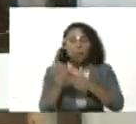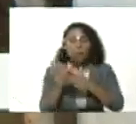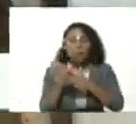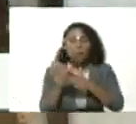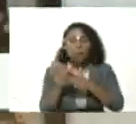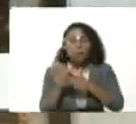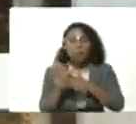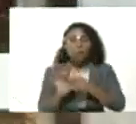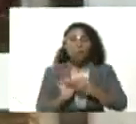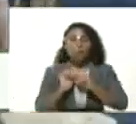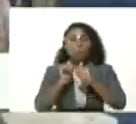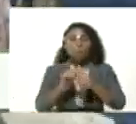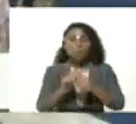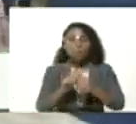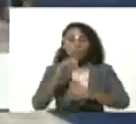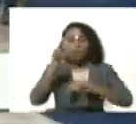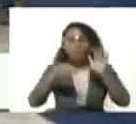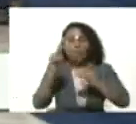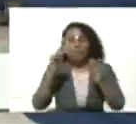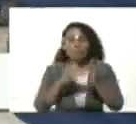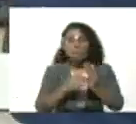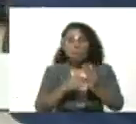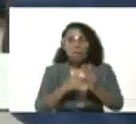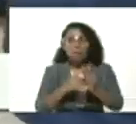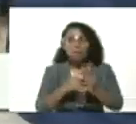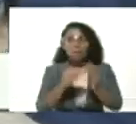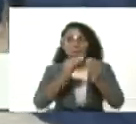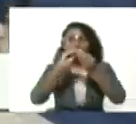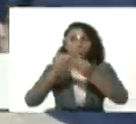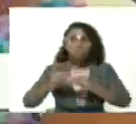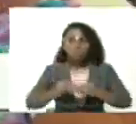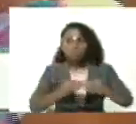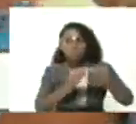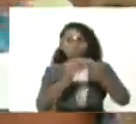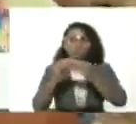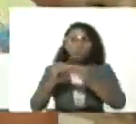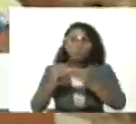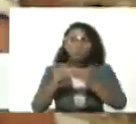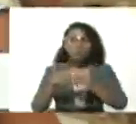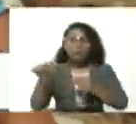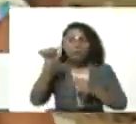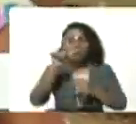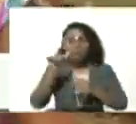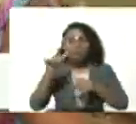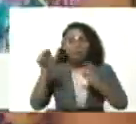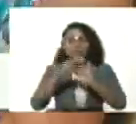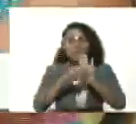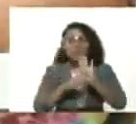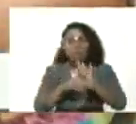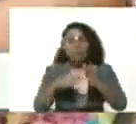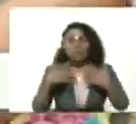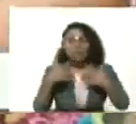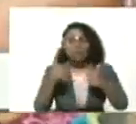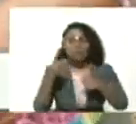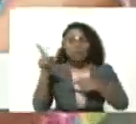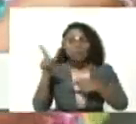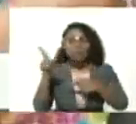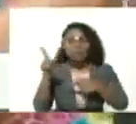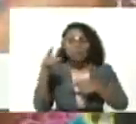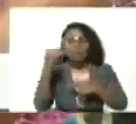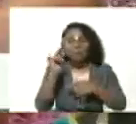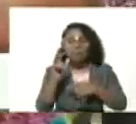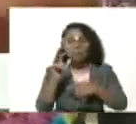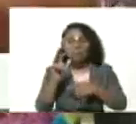y empezamos a descargar 12.000 metros cúbicos por segundo, lo que nos permitió mantener los niveles de seguridad en Guri. Guri está